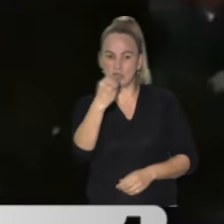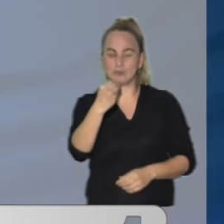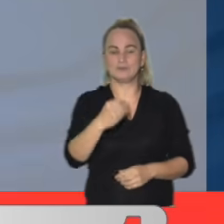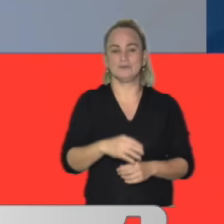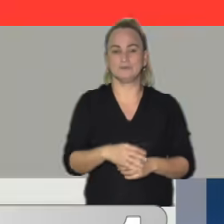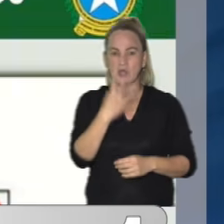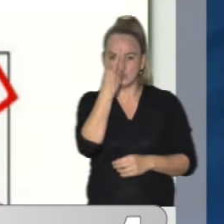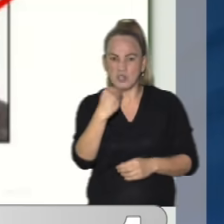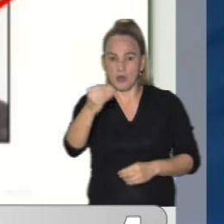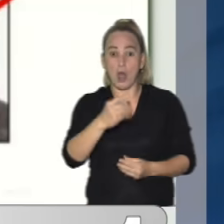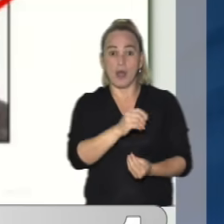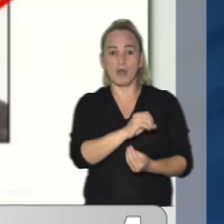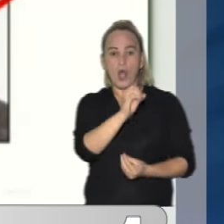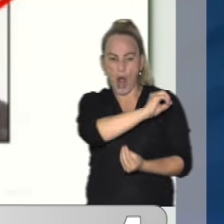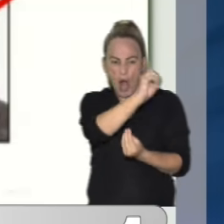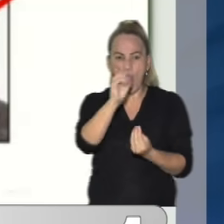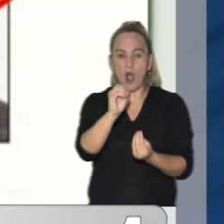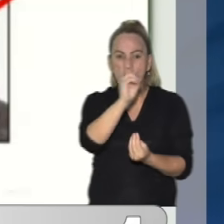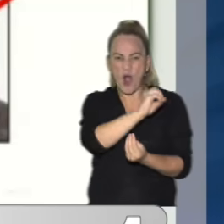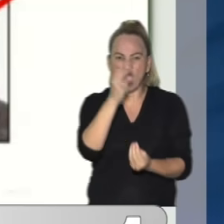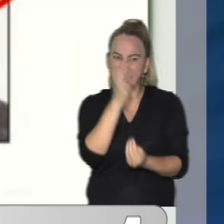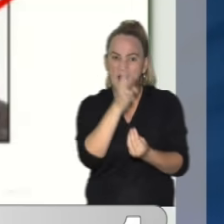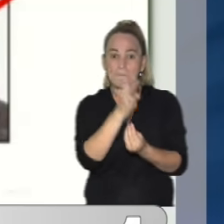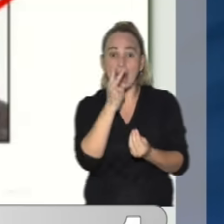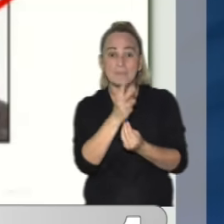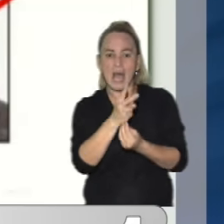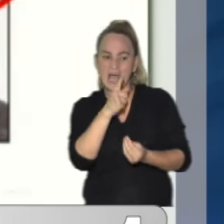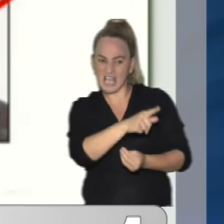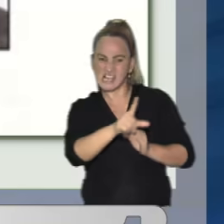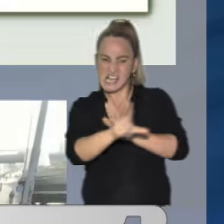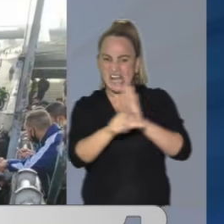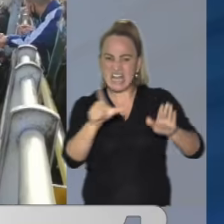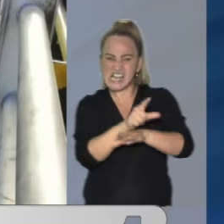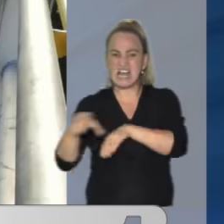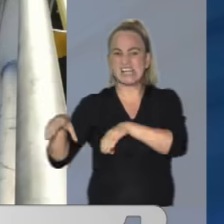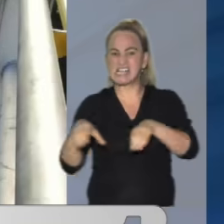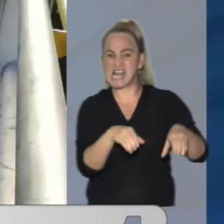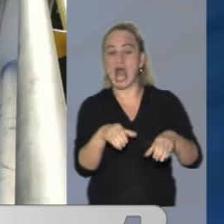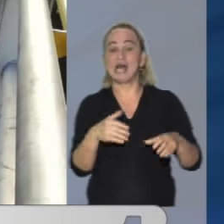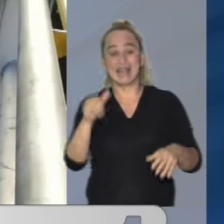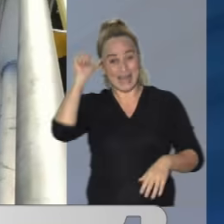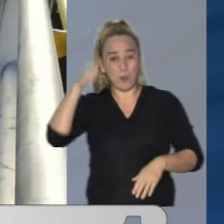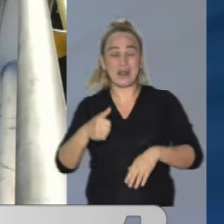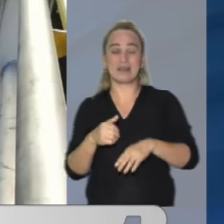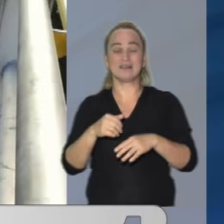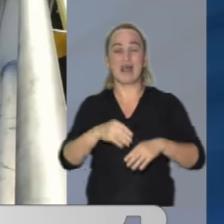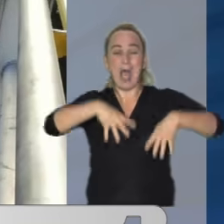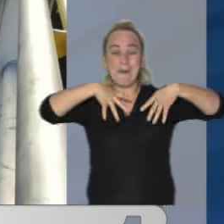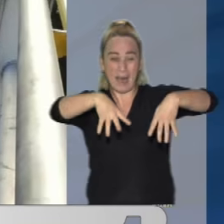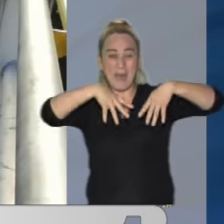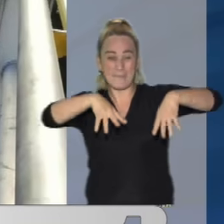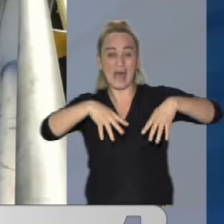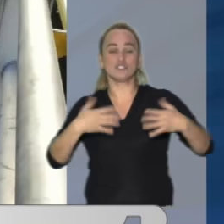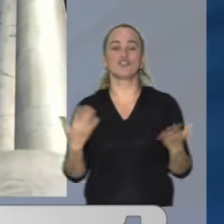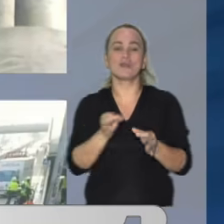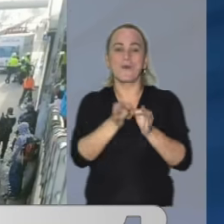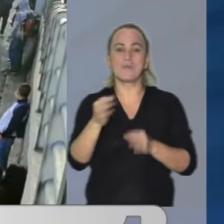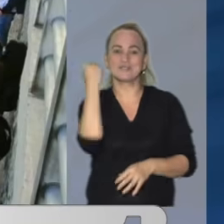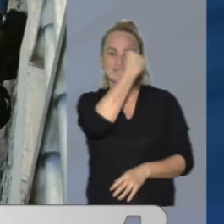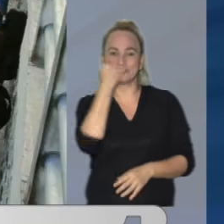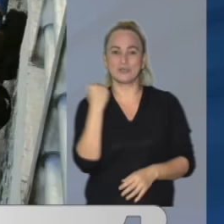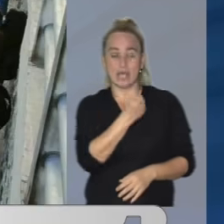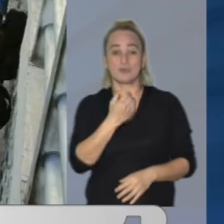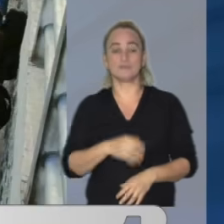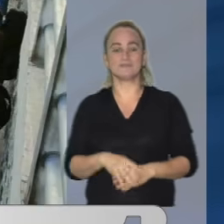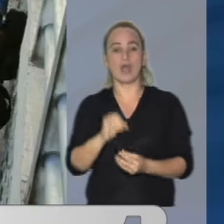Zorros. Estos 4 sujetos serían responsables de múltiples ataques vandálicos en medio de las manifestaciones en el municipio de Soacha.